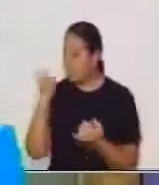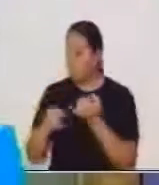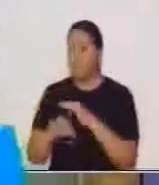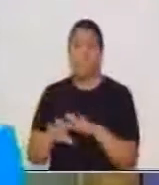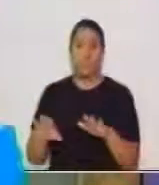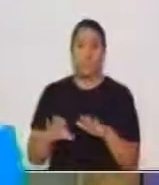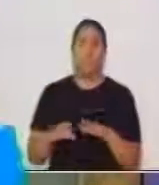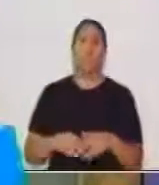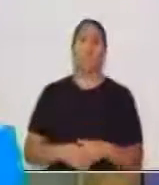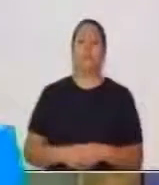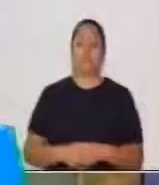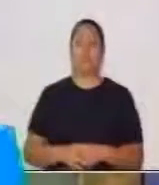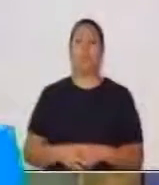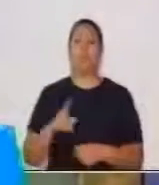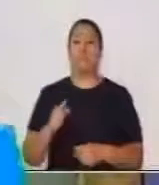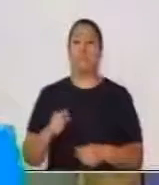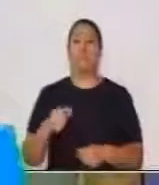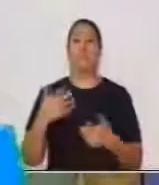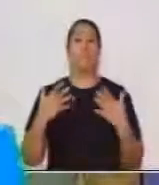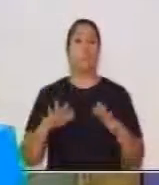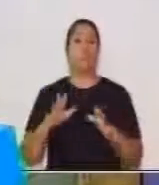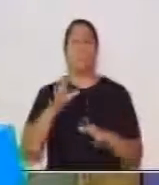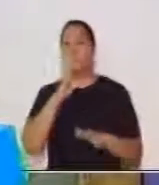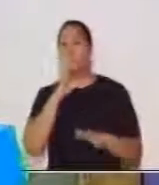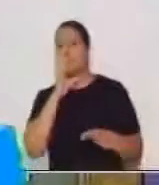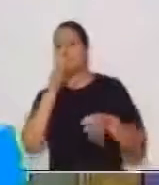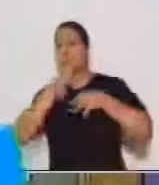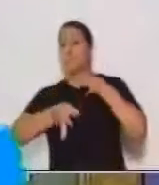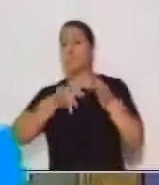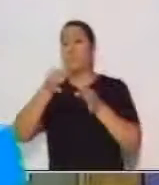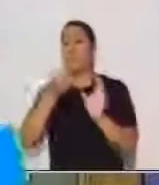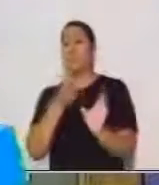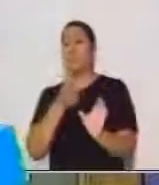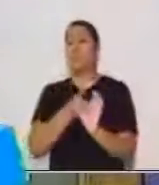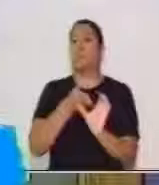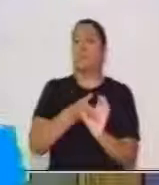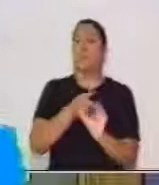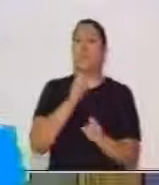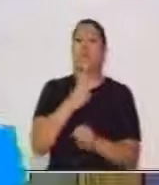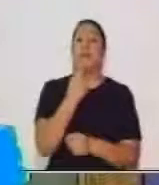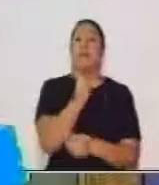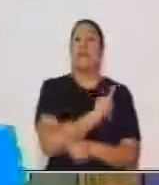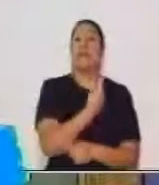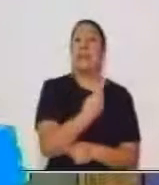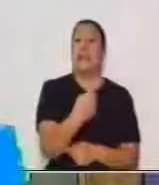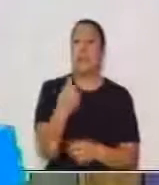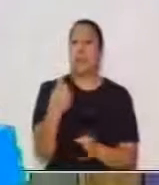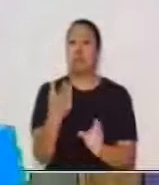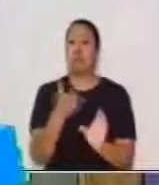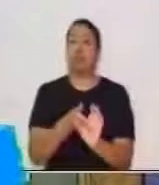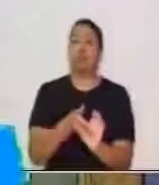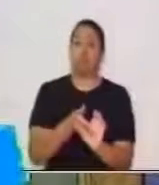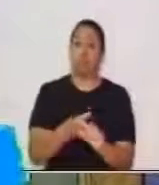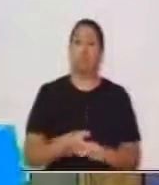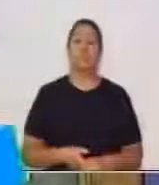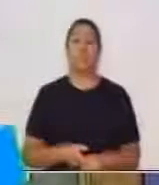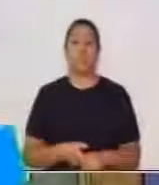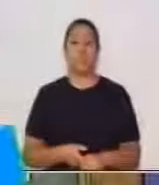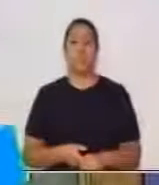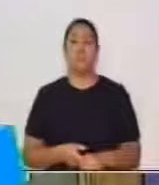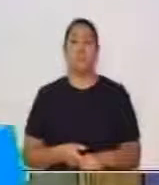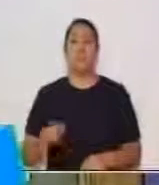Los participantes, pues ya lo hablamos anteriormente, son los integrantes o participantes de la mesa redonda,